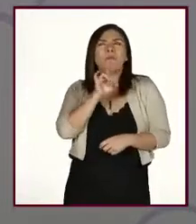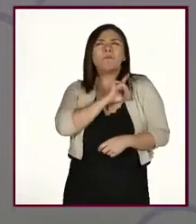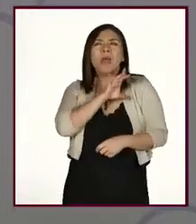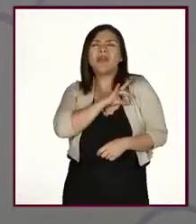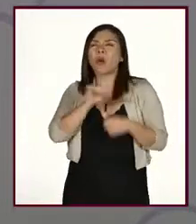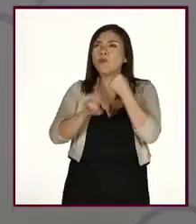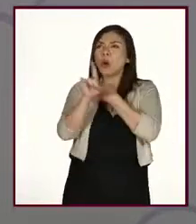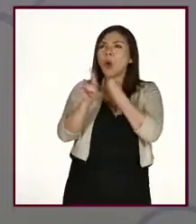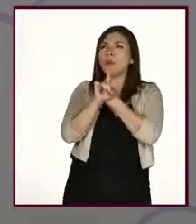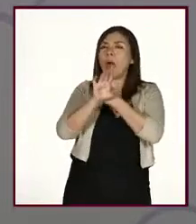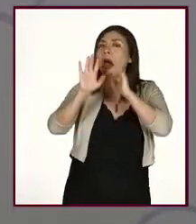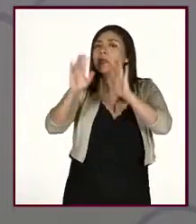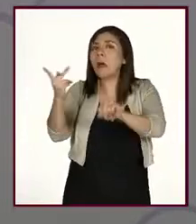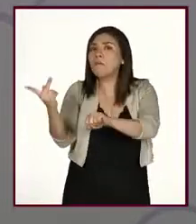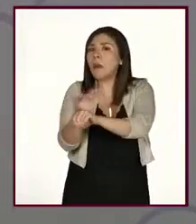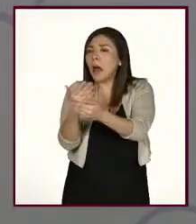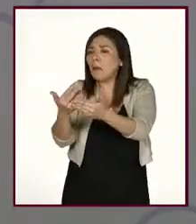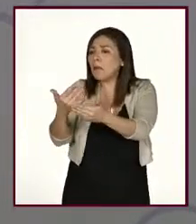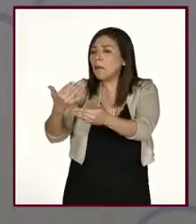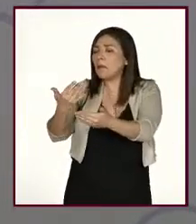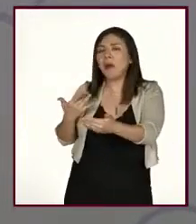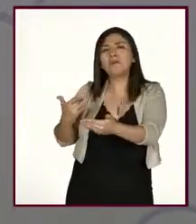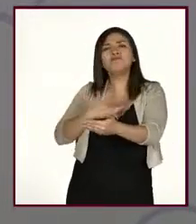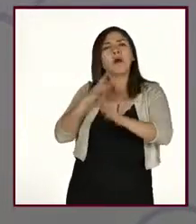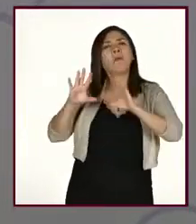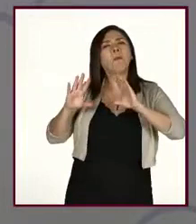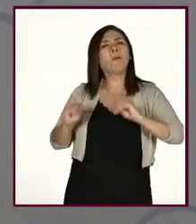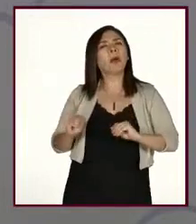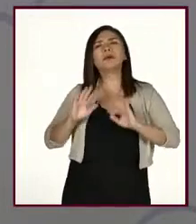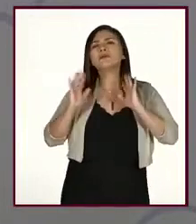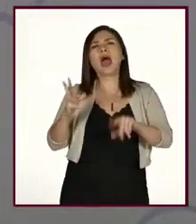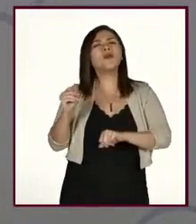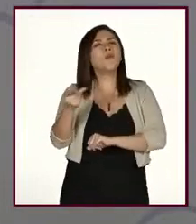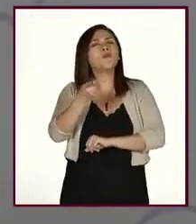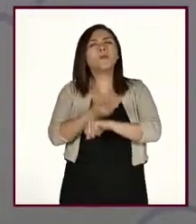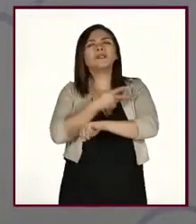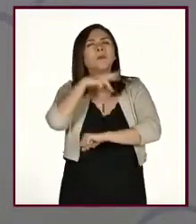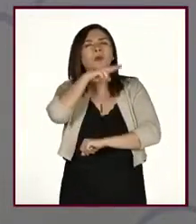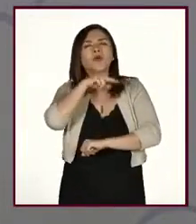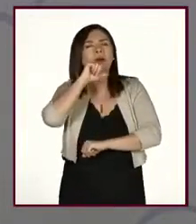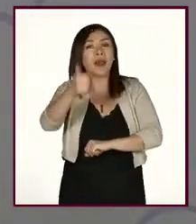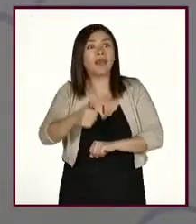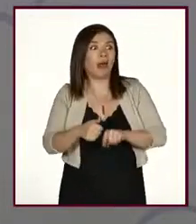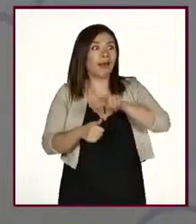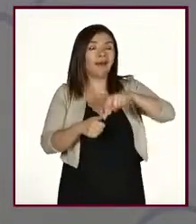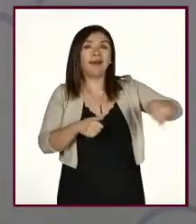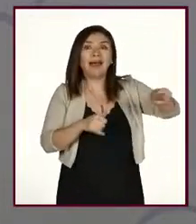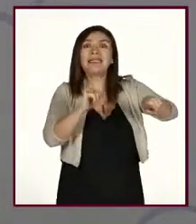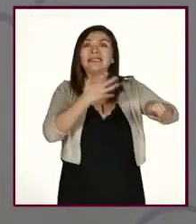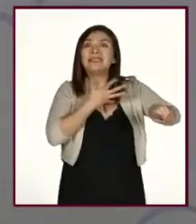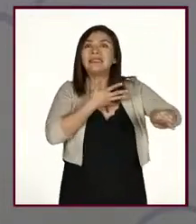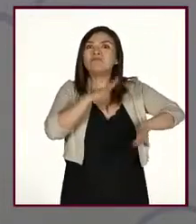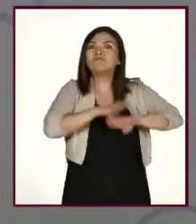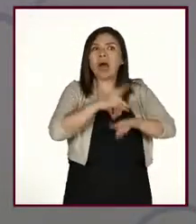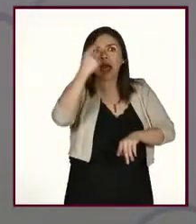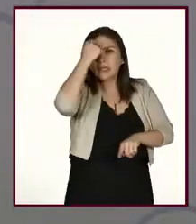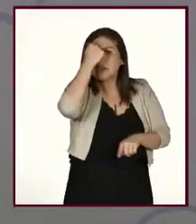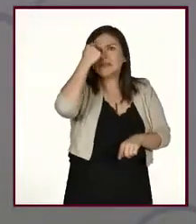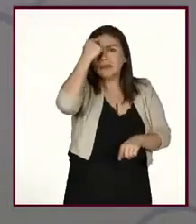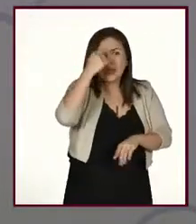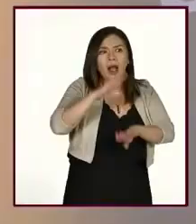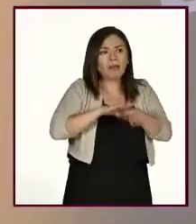se apaga. Y en el caso de los niños que sí están con esta ansiedad generalizada, pues puede pasar el suceso y